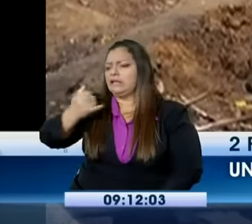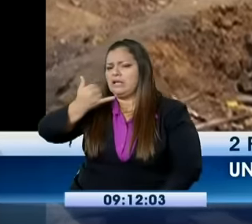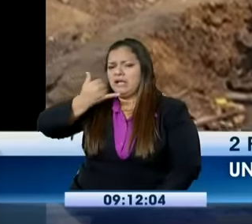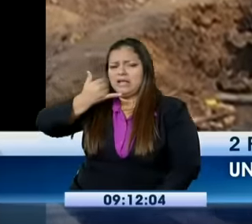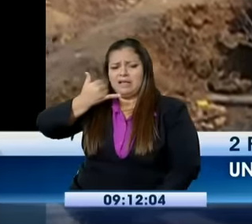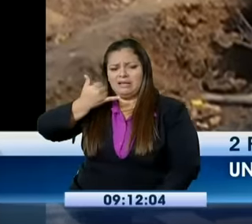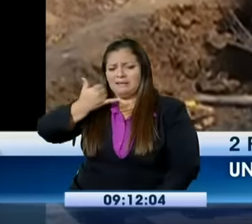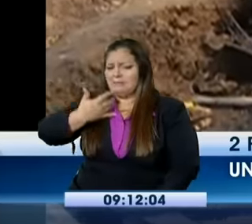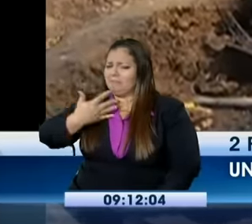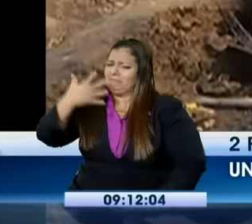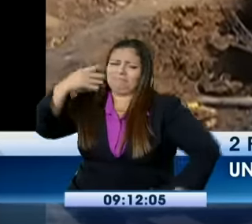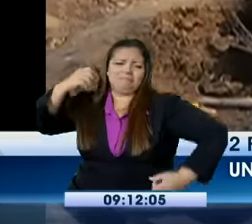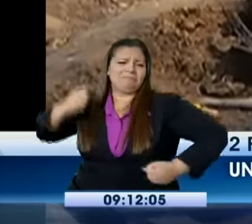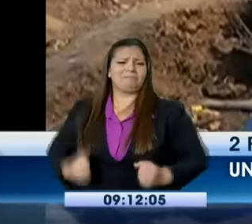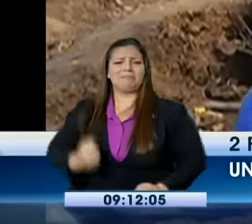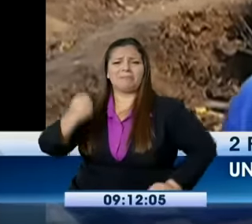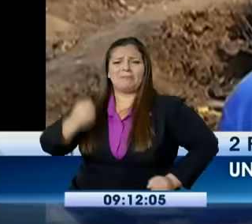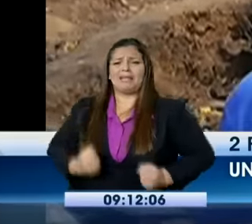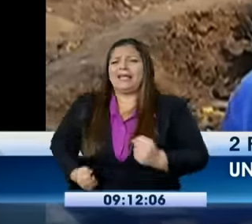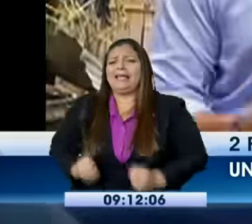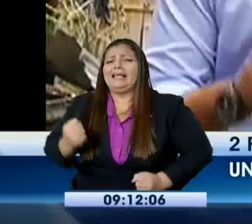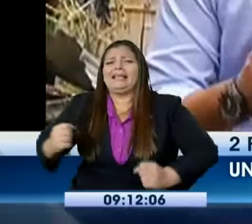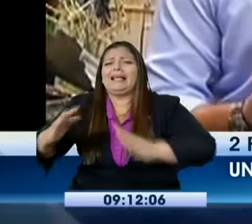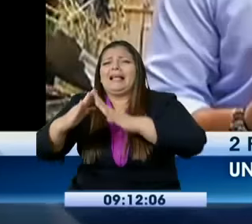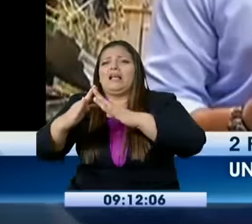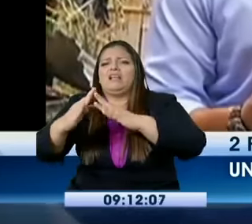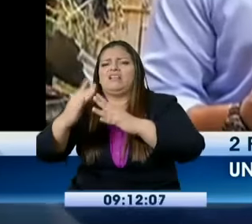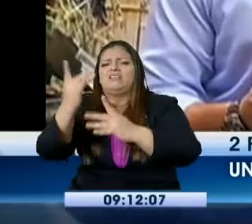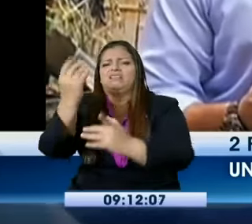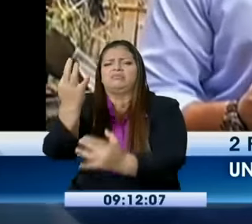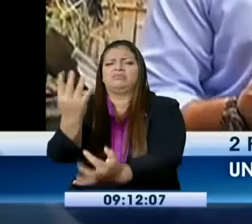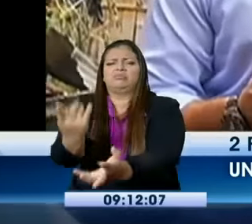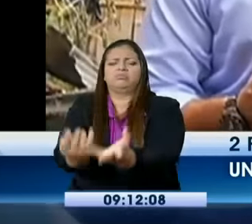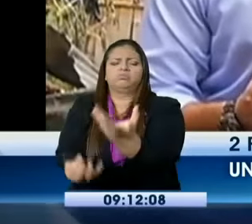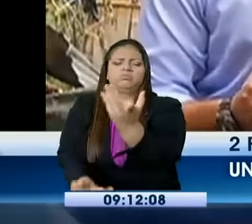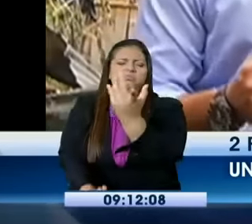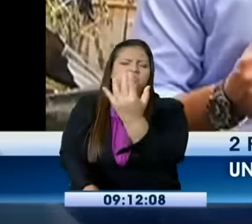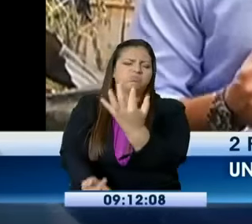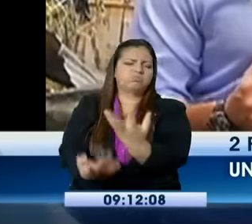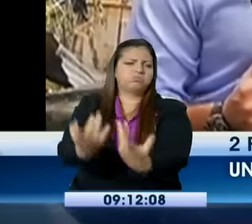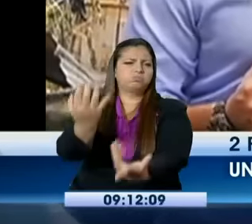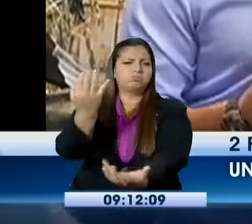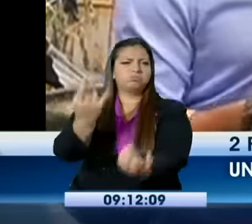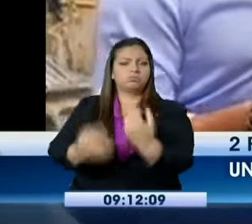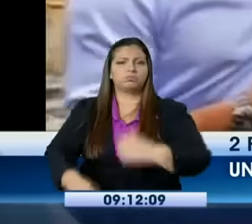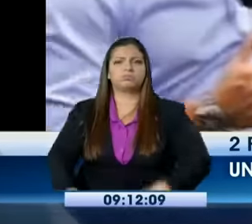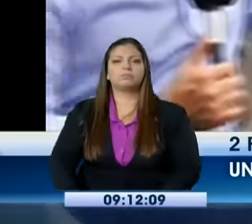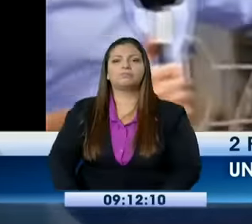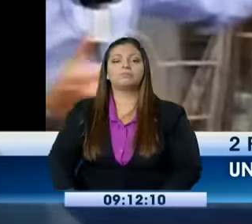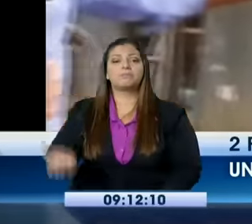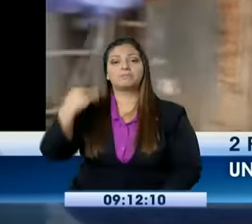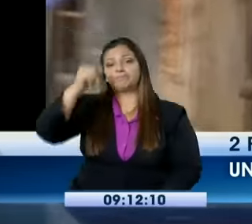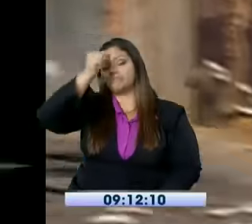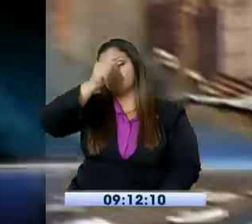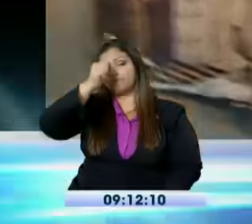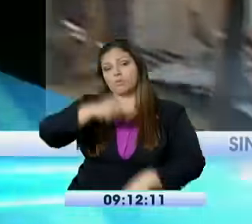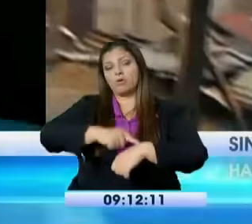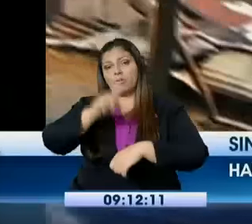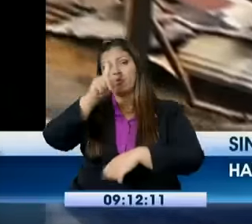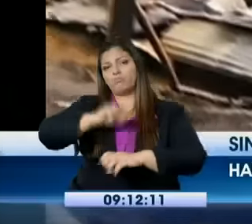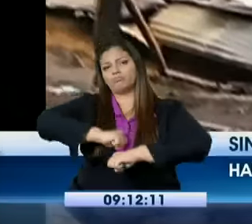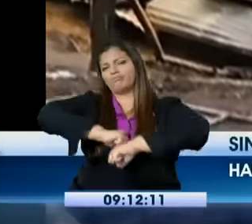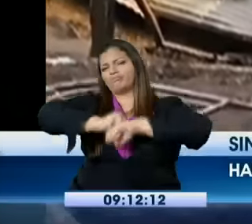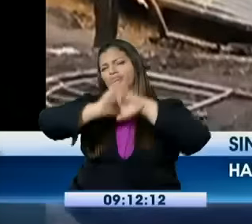venirme? No alcancé nada yo ya. El incendio se habría suscitado aproximadamente a la 1 de la madrugada del día domingo, afectando